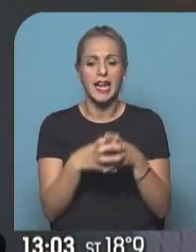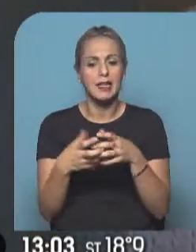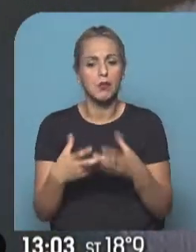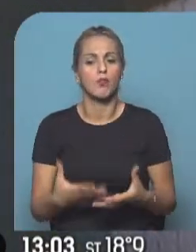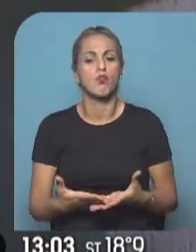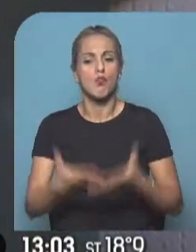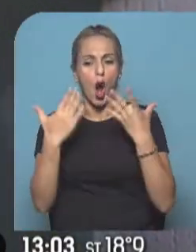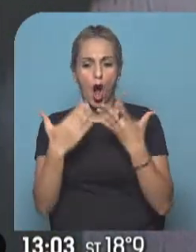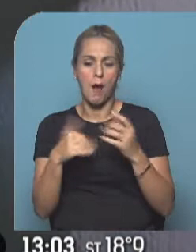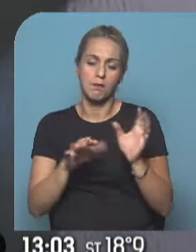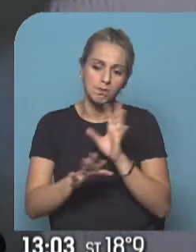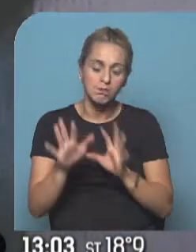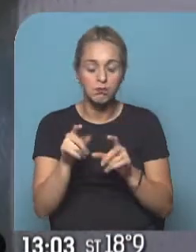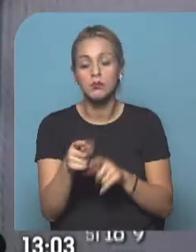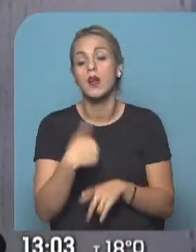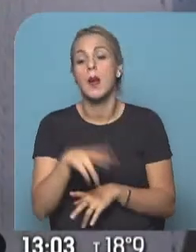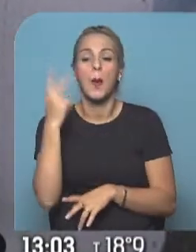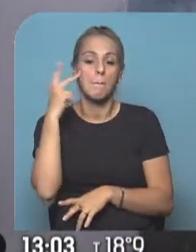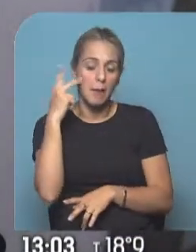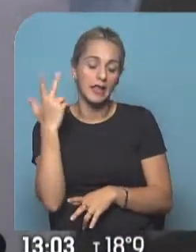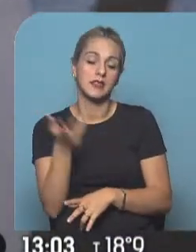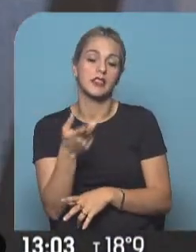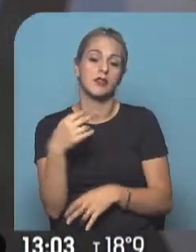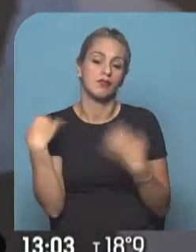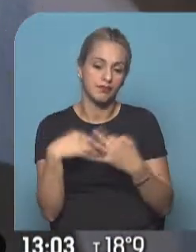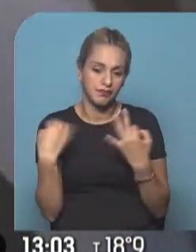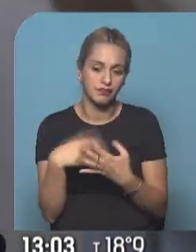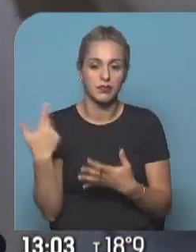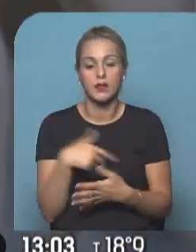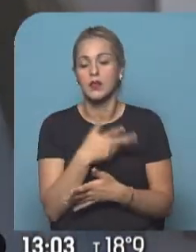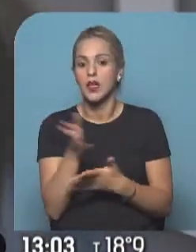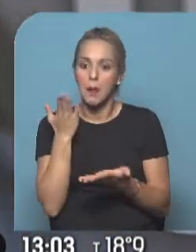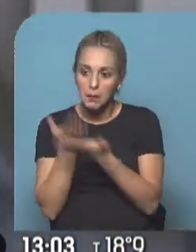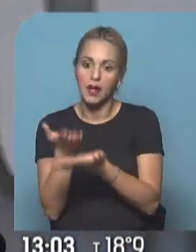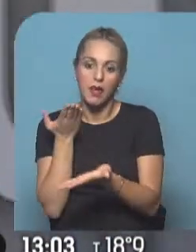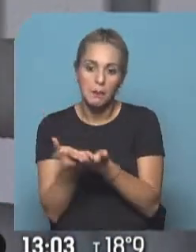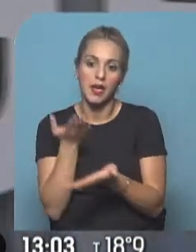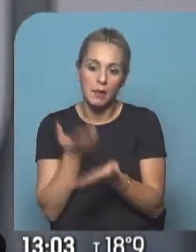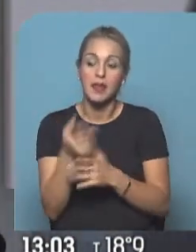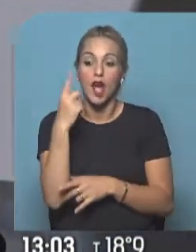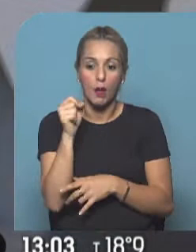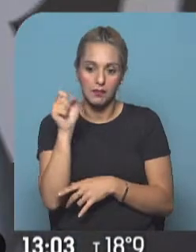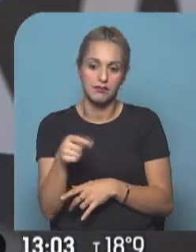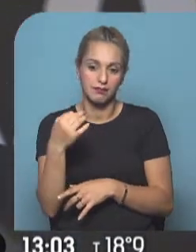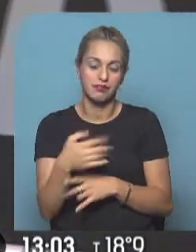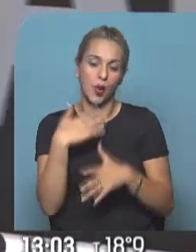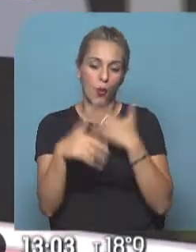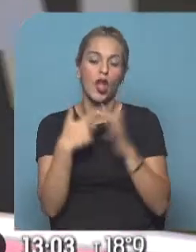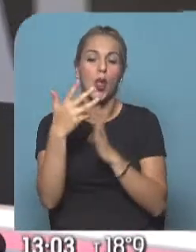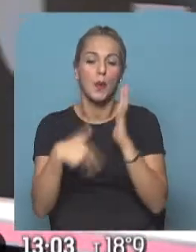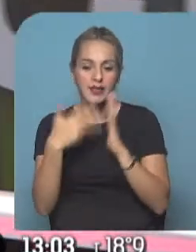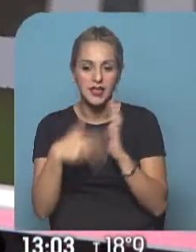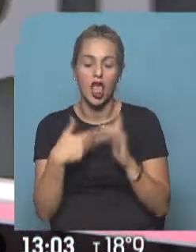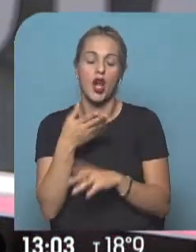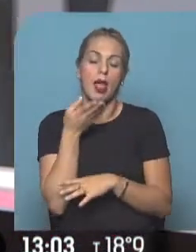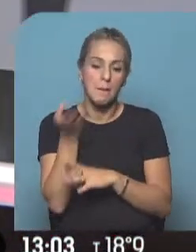la realidad. Apareció Messi en plenitud, el hombre al que se le pedía, el hombre del Barcelona, el símbolo de esta selección argentina, el que uno